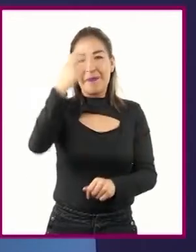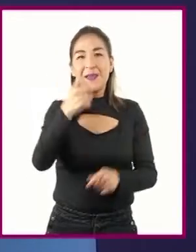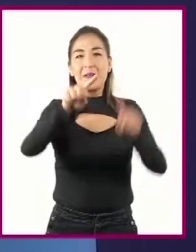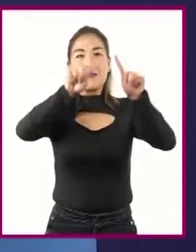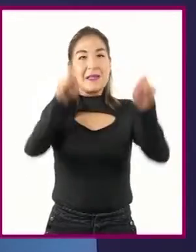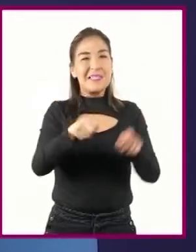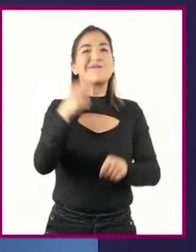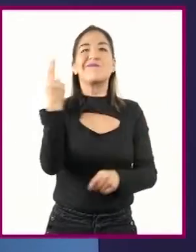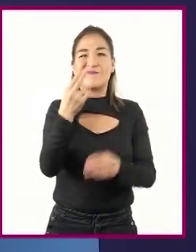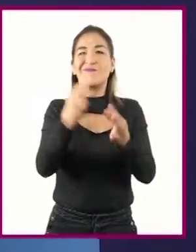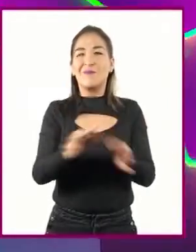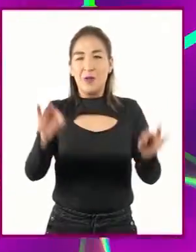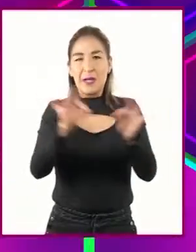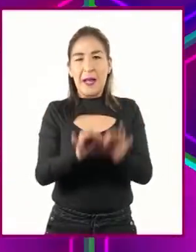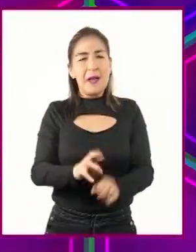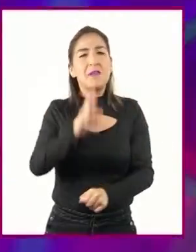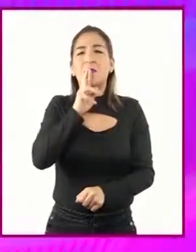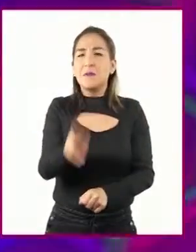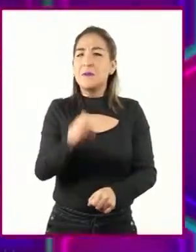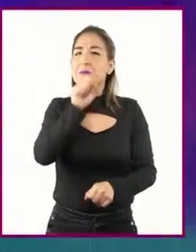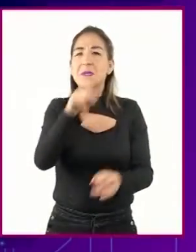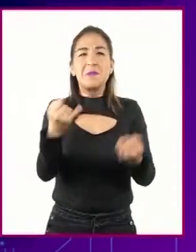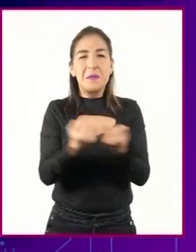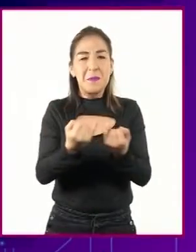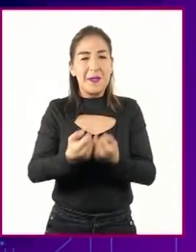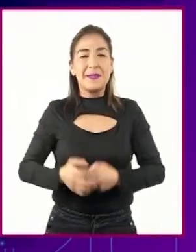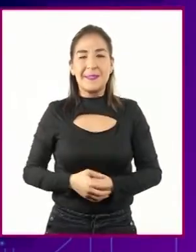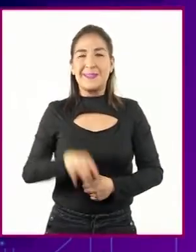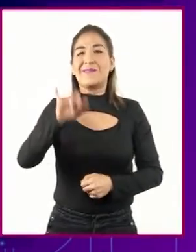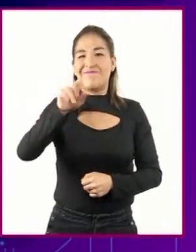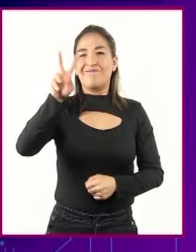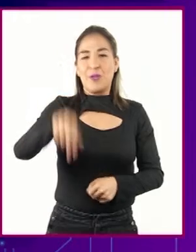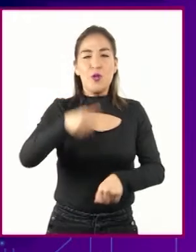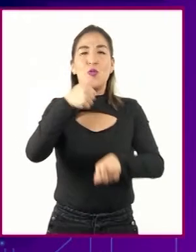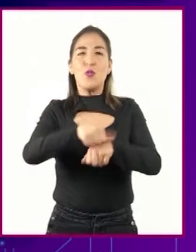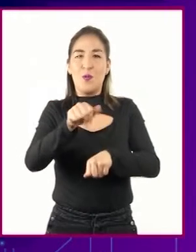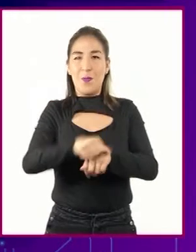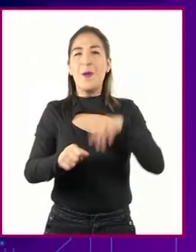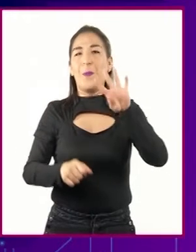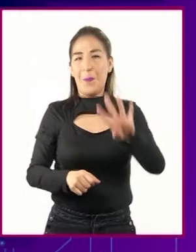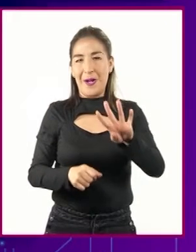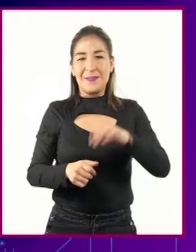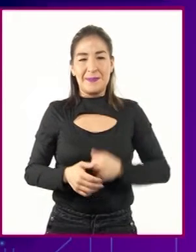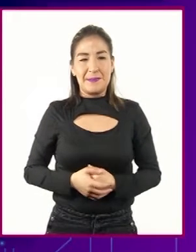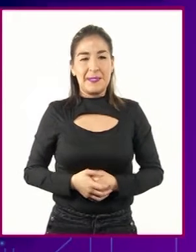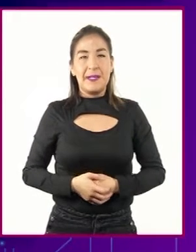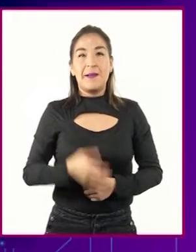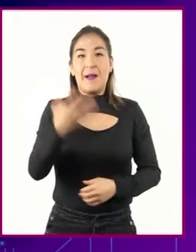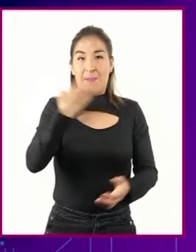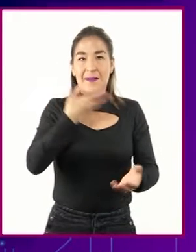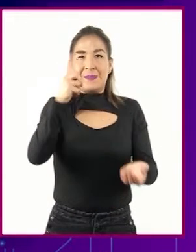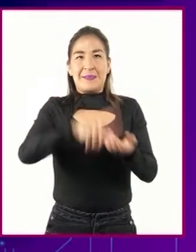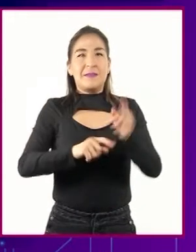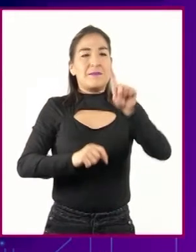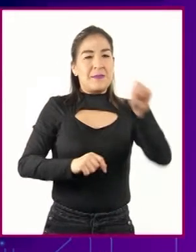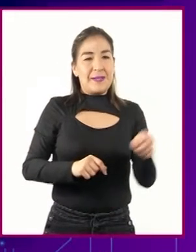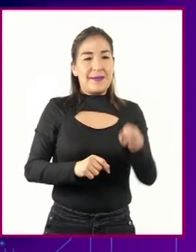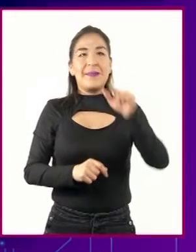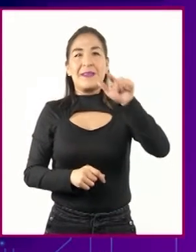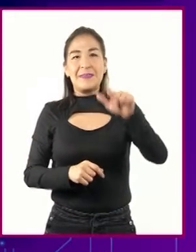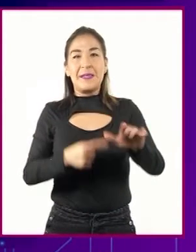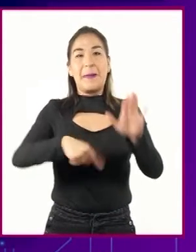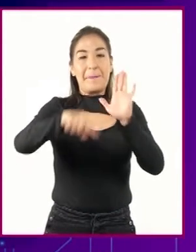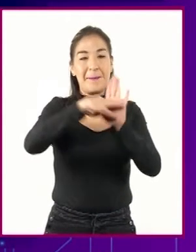paréntesis y el resultado sigue siendo el mismo? Es verdad, es la número 4. Tenemos 17 menos